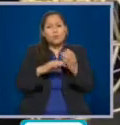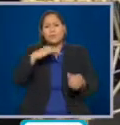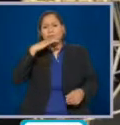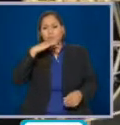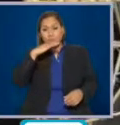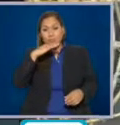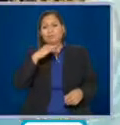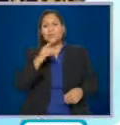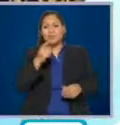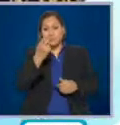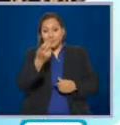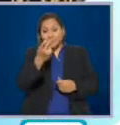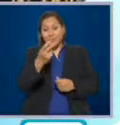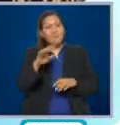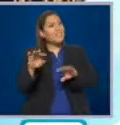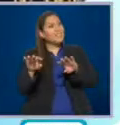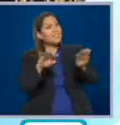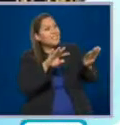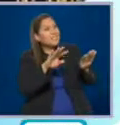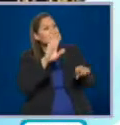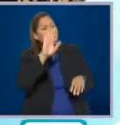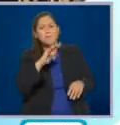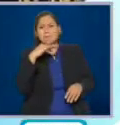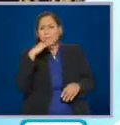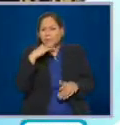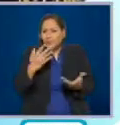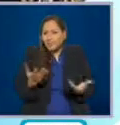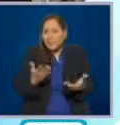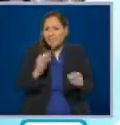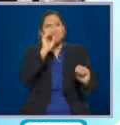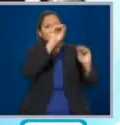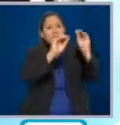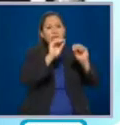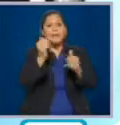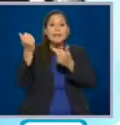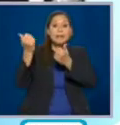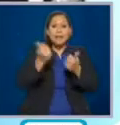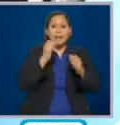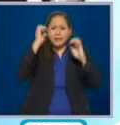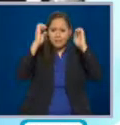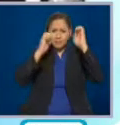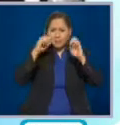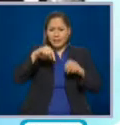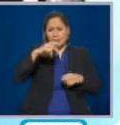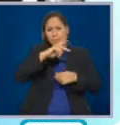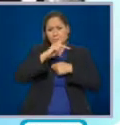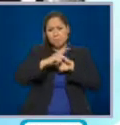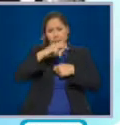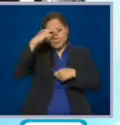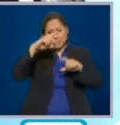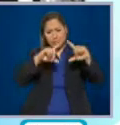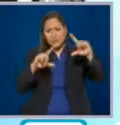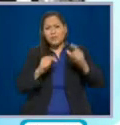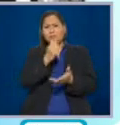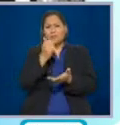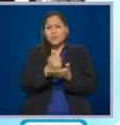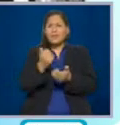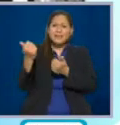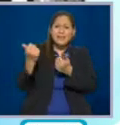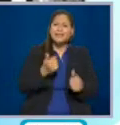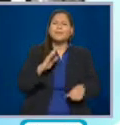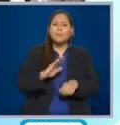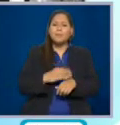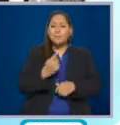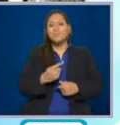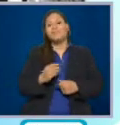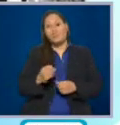los encontramos como desechos, entonces... Oye, Pau, ¿por qué traer esta exposición a nuestro país, a esta ciudad? Bueno, para nosotros es